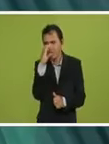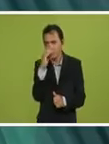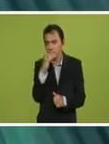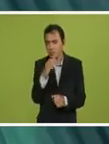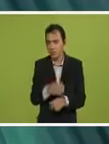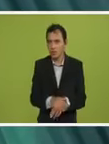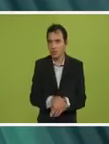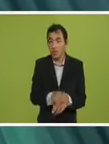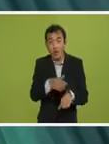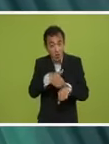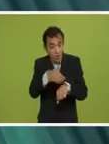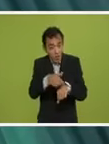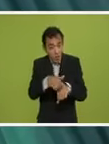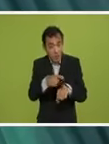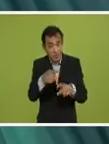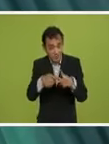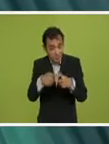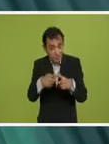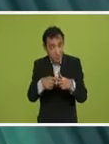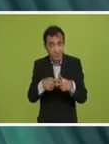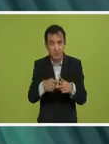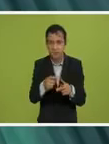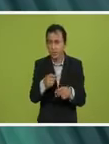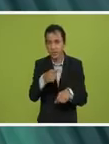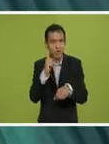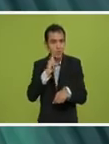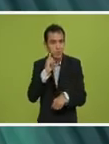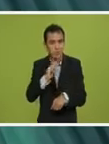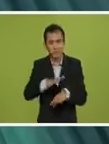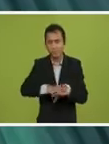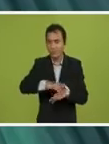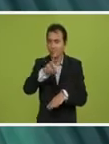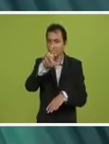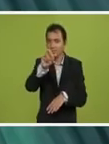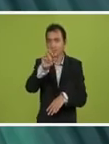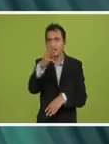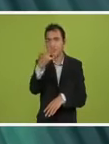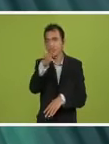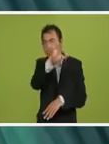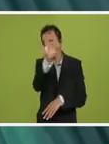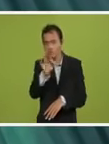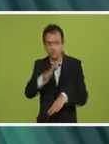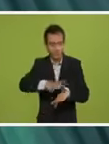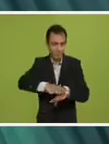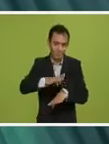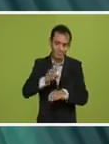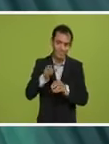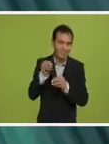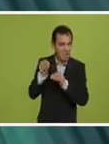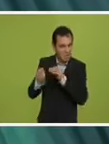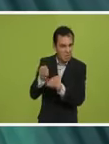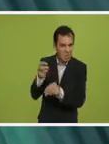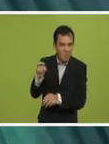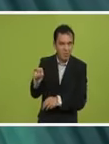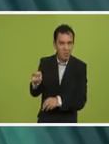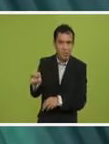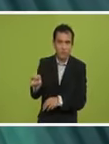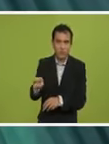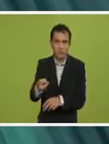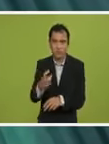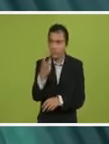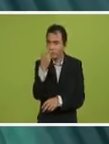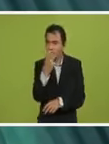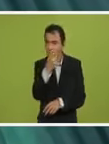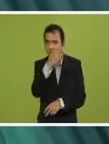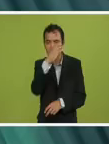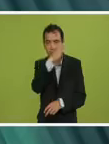mujeres. Por lo menos 35% más vulnerables en el tema de estas imágenes que se